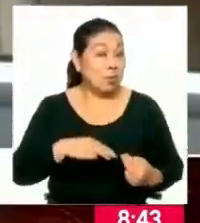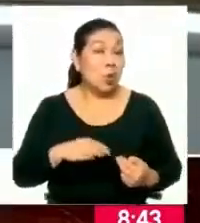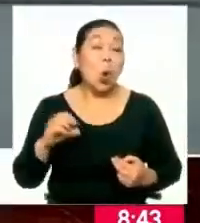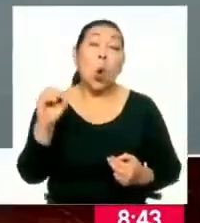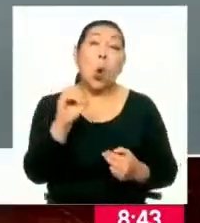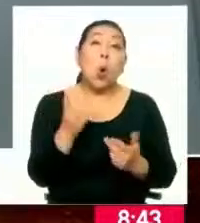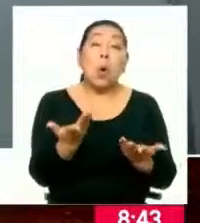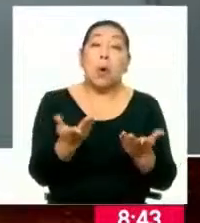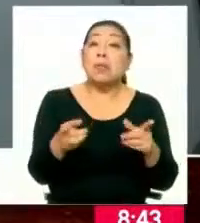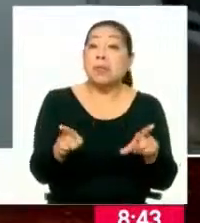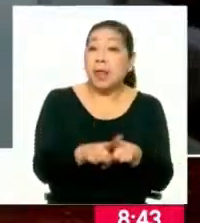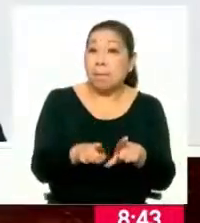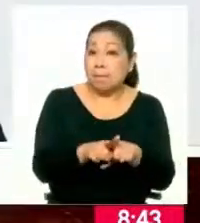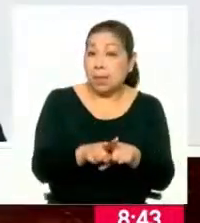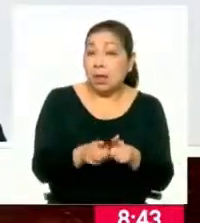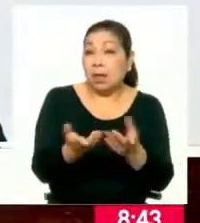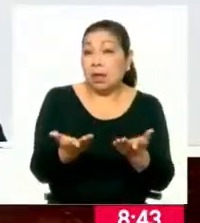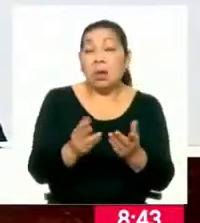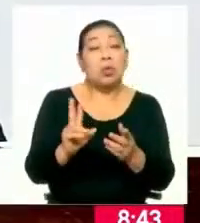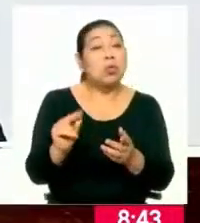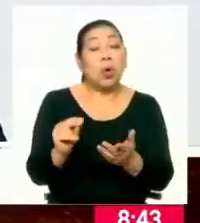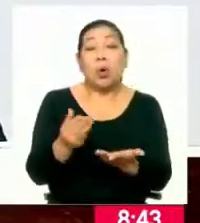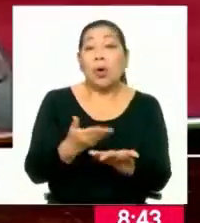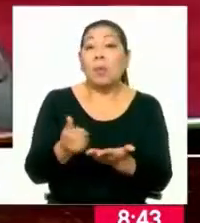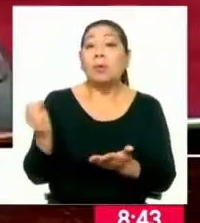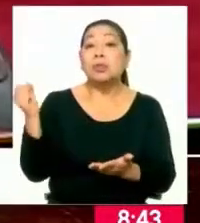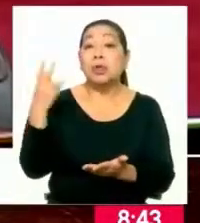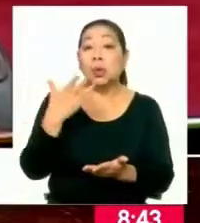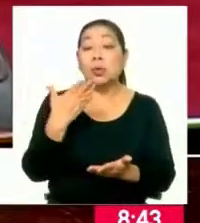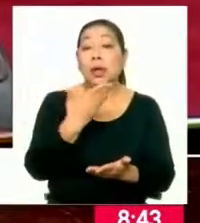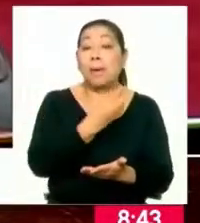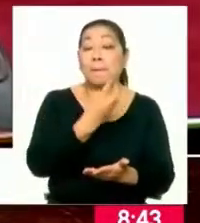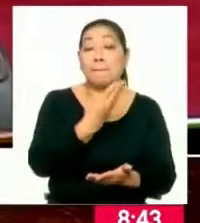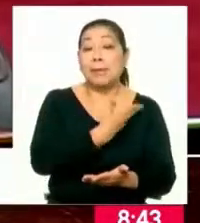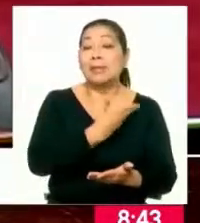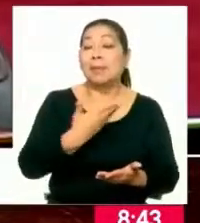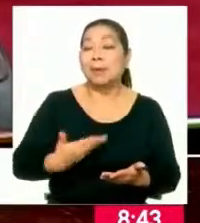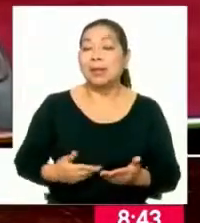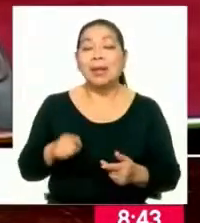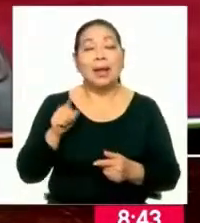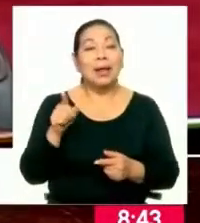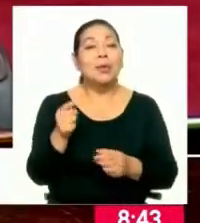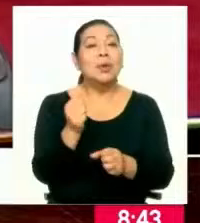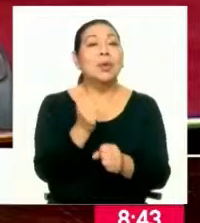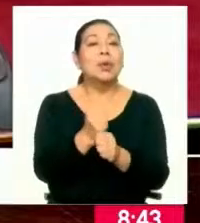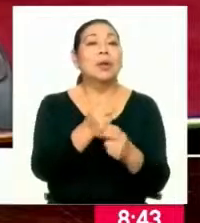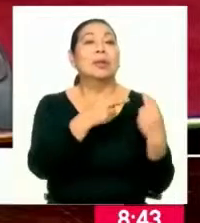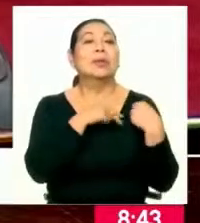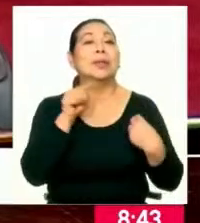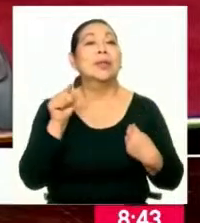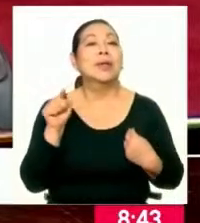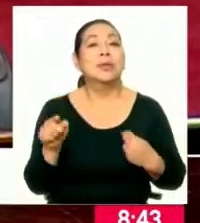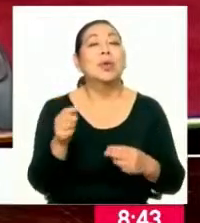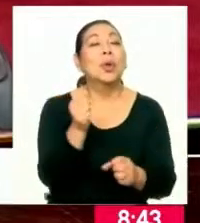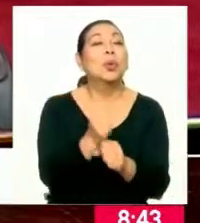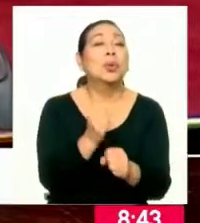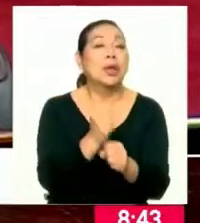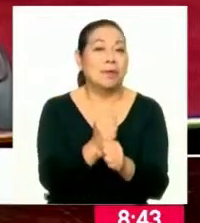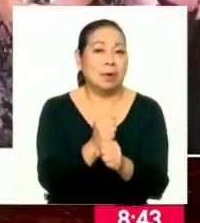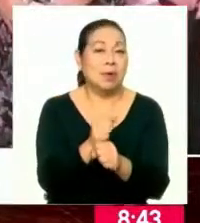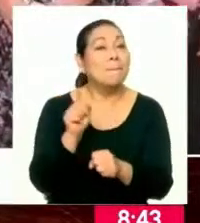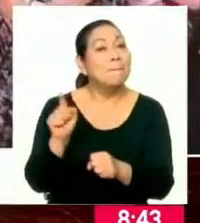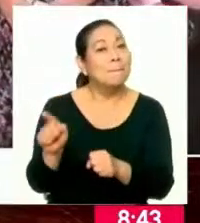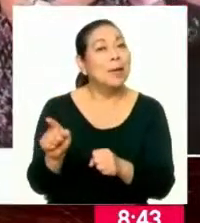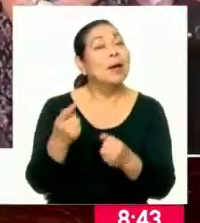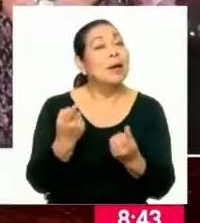¿O también involucra una inhabilitación como vicepresidenta de la República? Lo que pasa es que es el ejercicio de cargo público. Al ser el ejercicio de